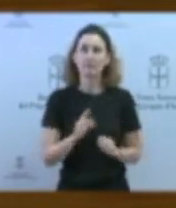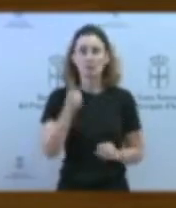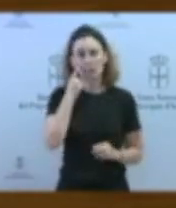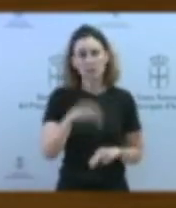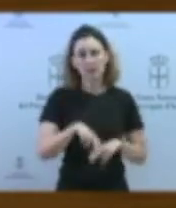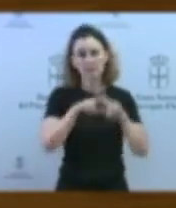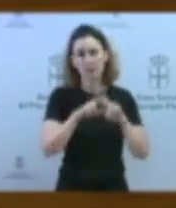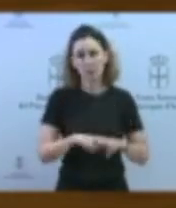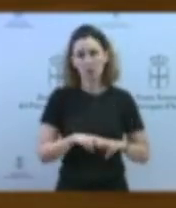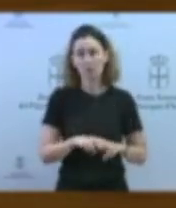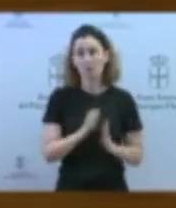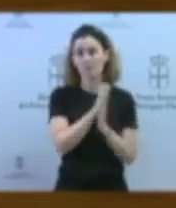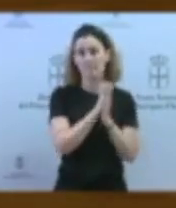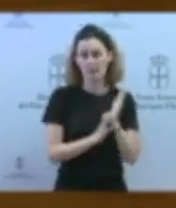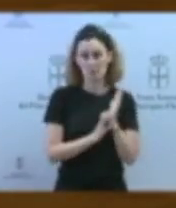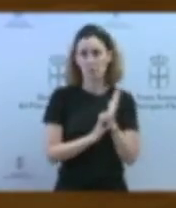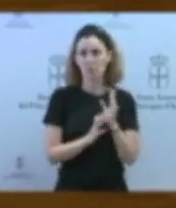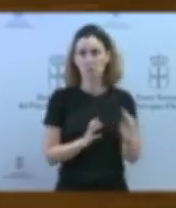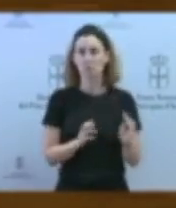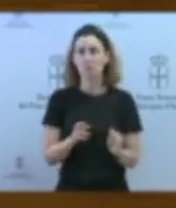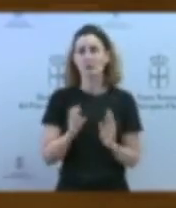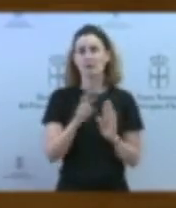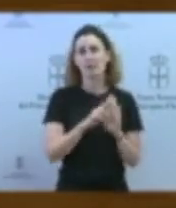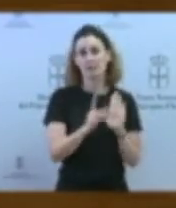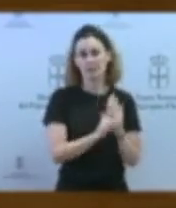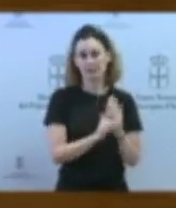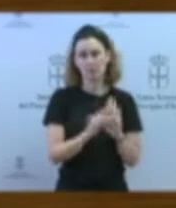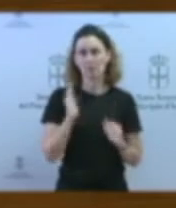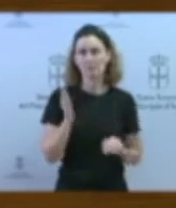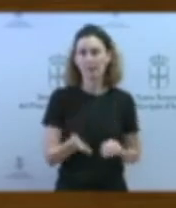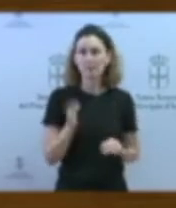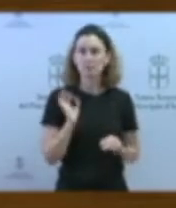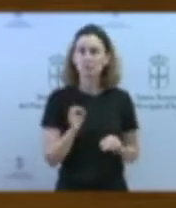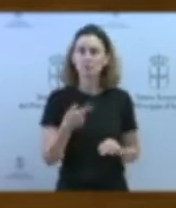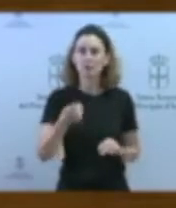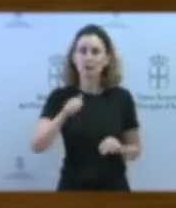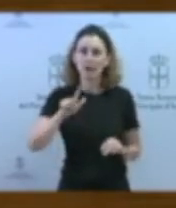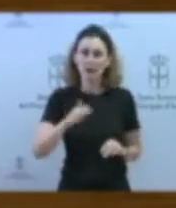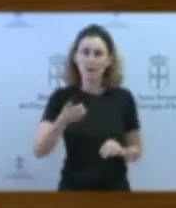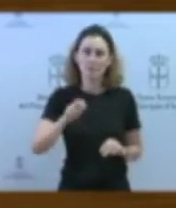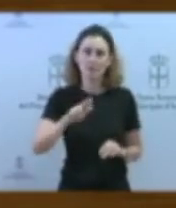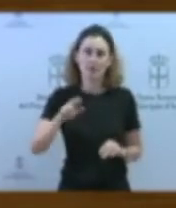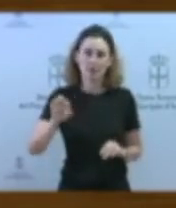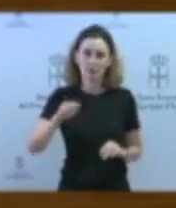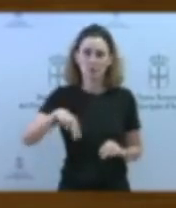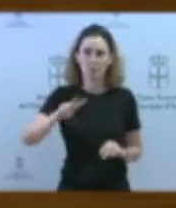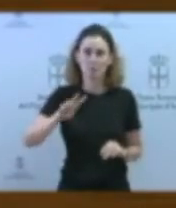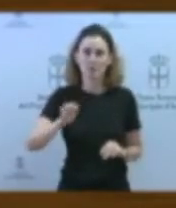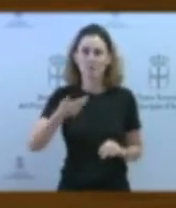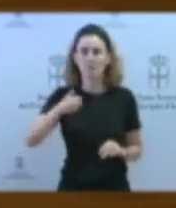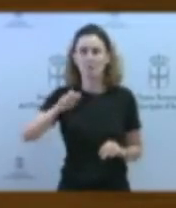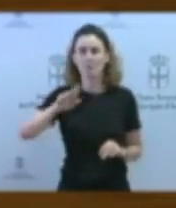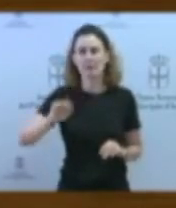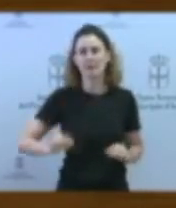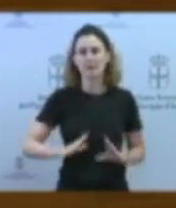Real Decreto, la condena a los miembros del GAL, Barrio Nuevo, Vera, San Cristóbal y a los comisarios Álvarez y